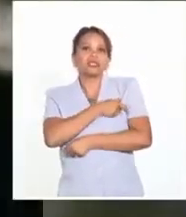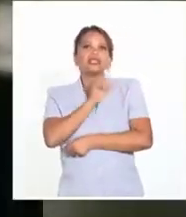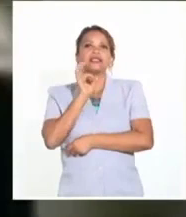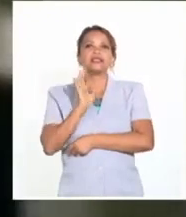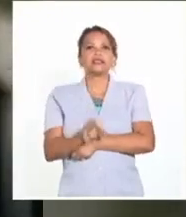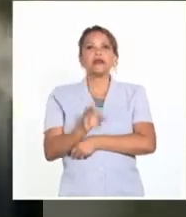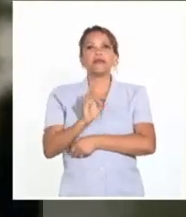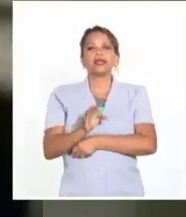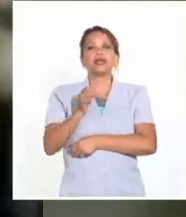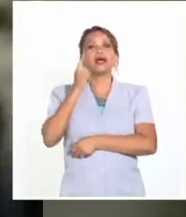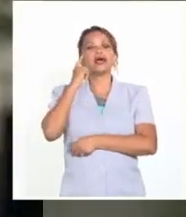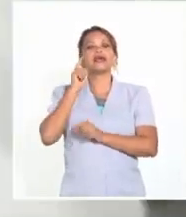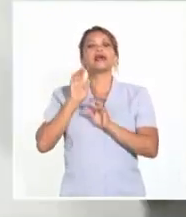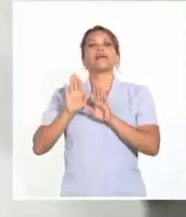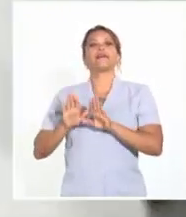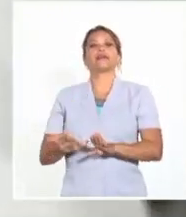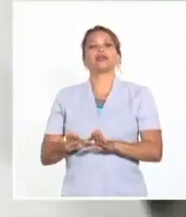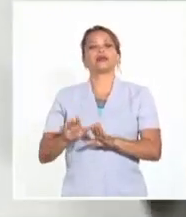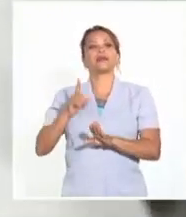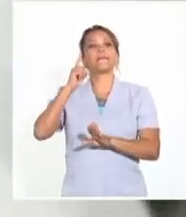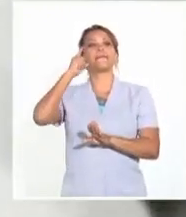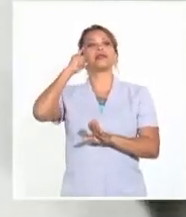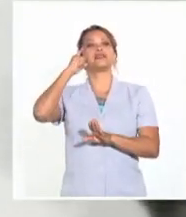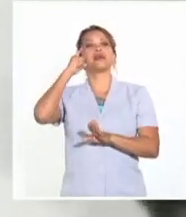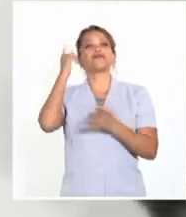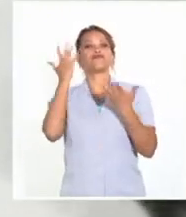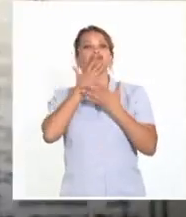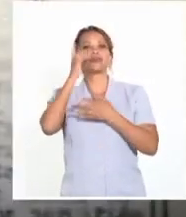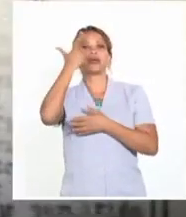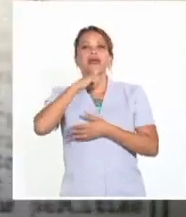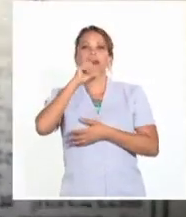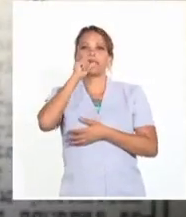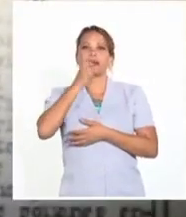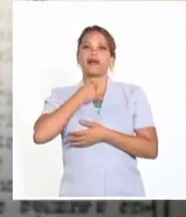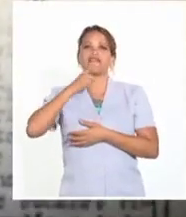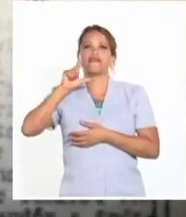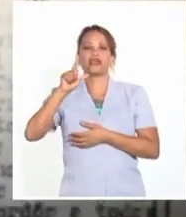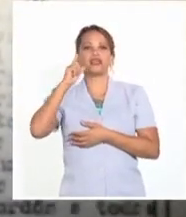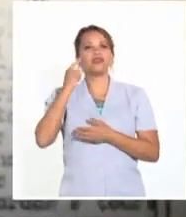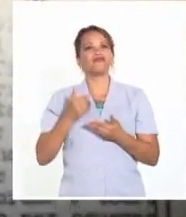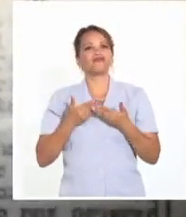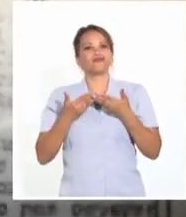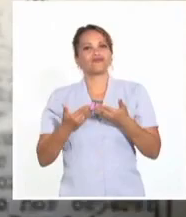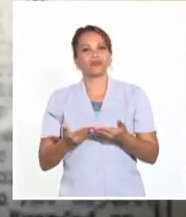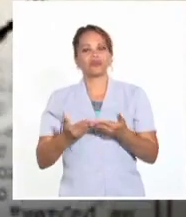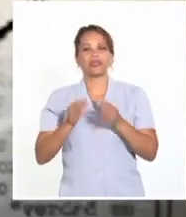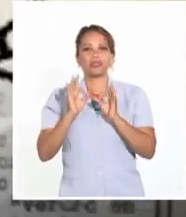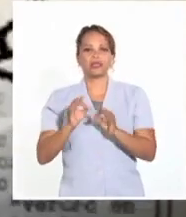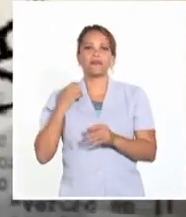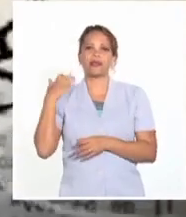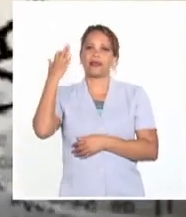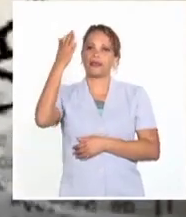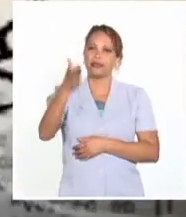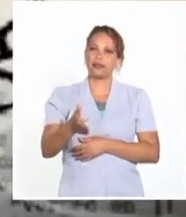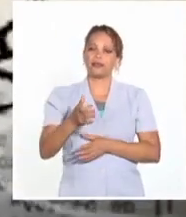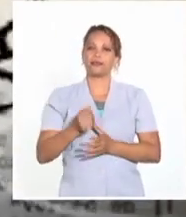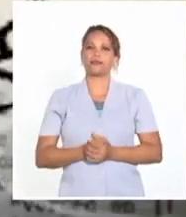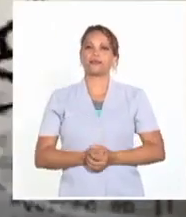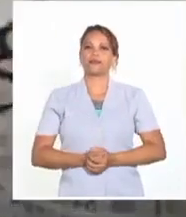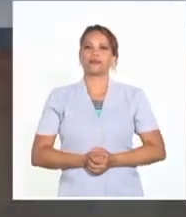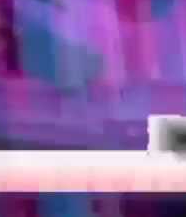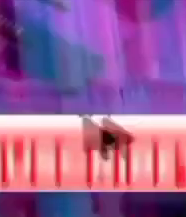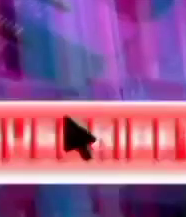habrá que hacer un alto pensar en Abel y rendirle tributo eterno Indira Román canal cubano de noticias